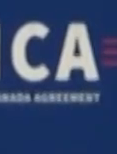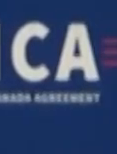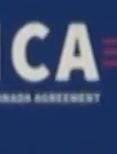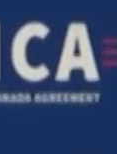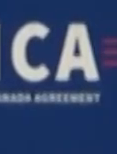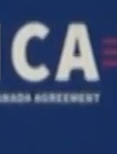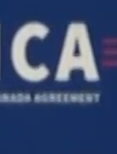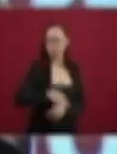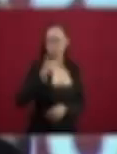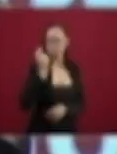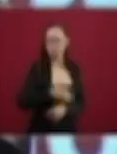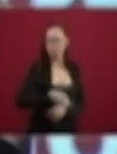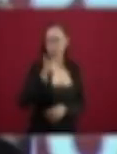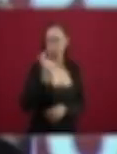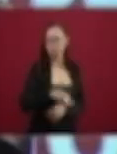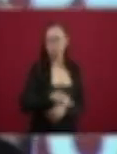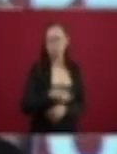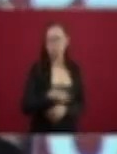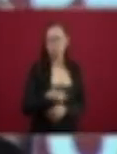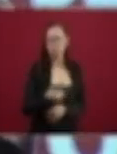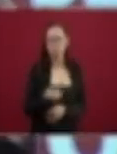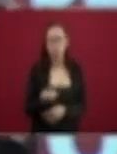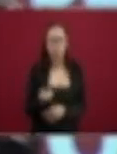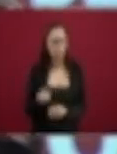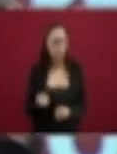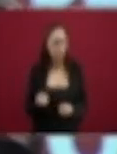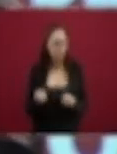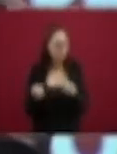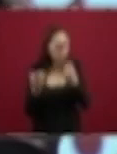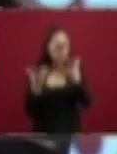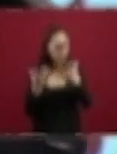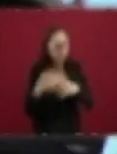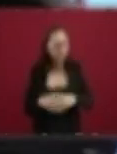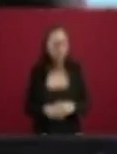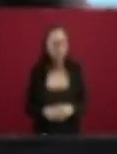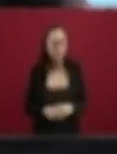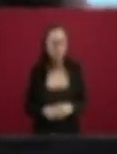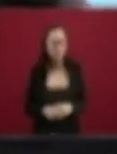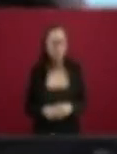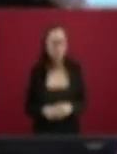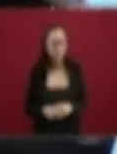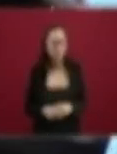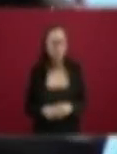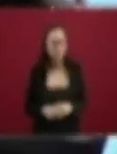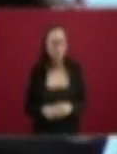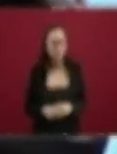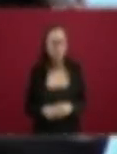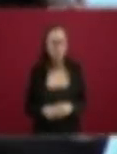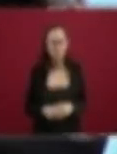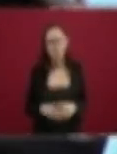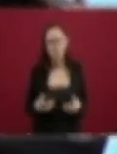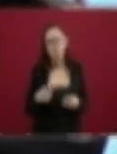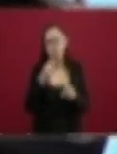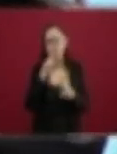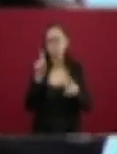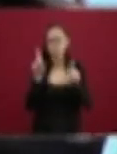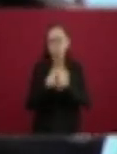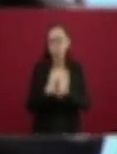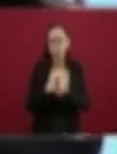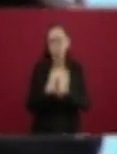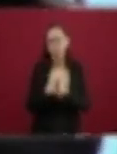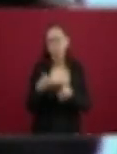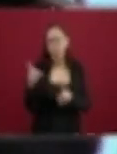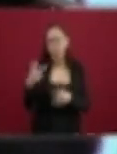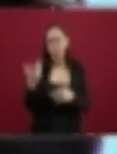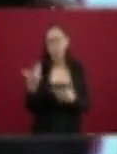a la recesión que organismos públicos privados economistas de todos los colores están diciendo y existe ya establece